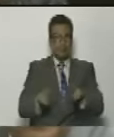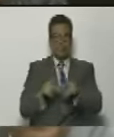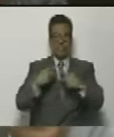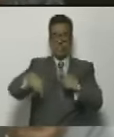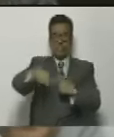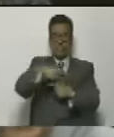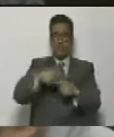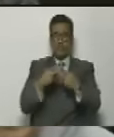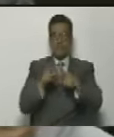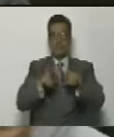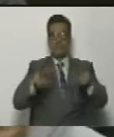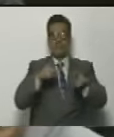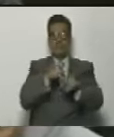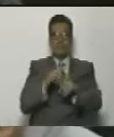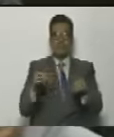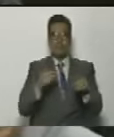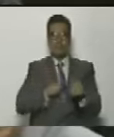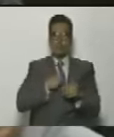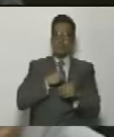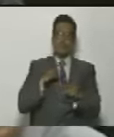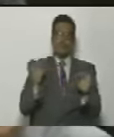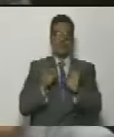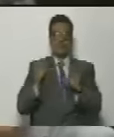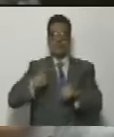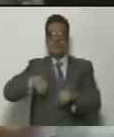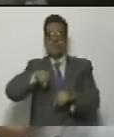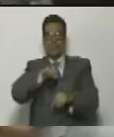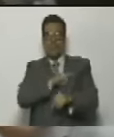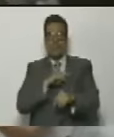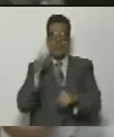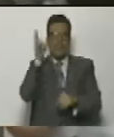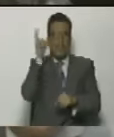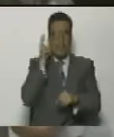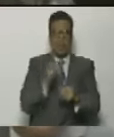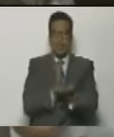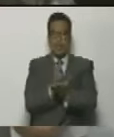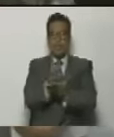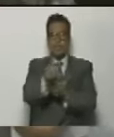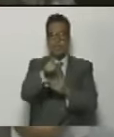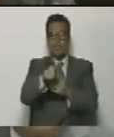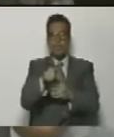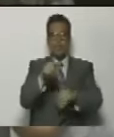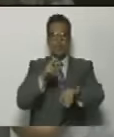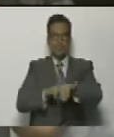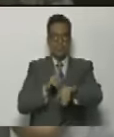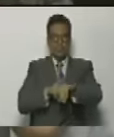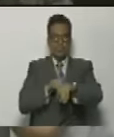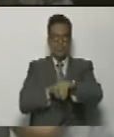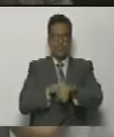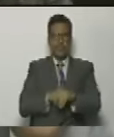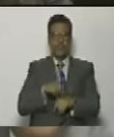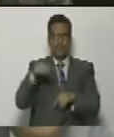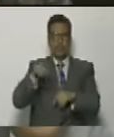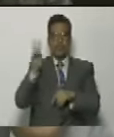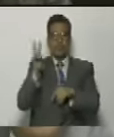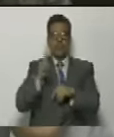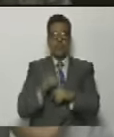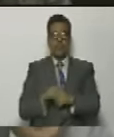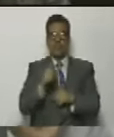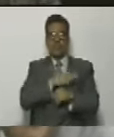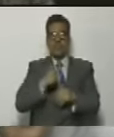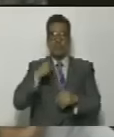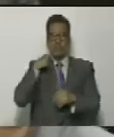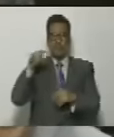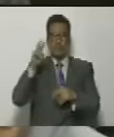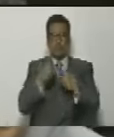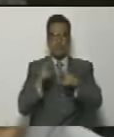paz, creo que no puede haber ninguna duda. Todos nosotros y quienes nos escuchan y nos siguen en este momento en Venezuela, tenemos que